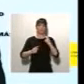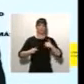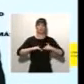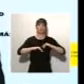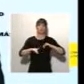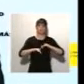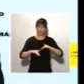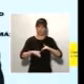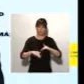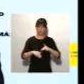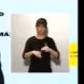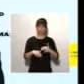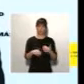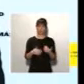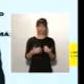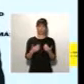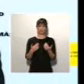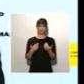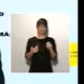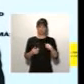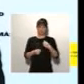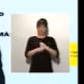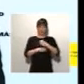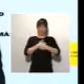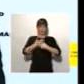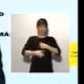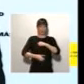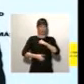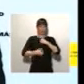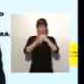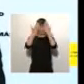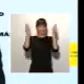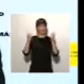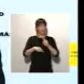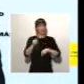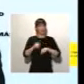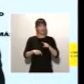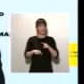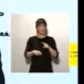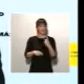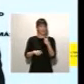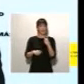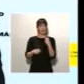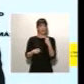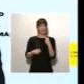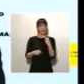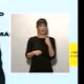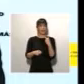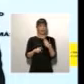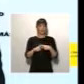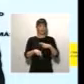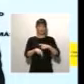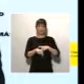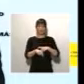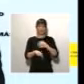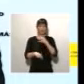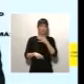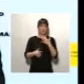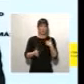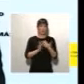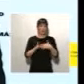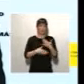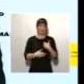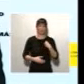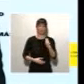la práctica clínica, que a veces es necesario considerar ese factor tiempo. Los primeros test